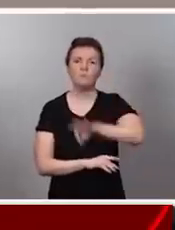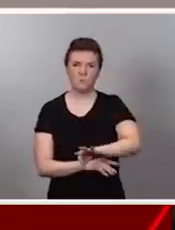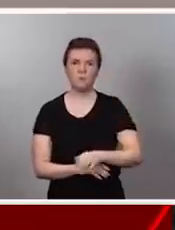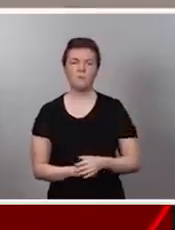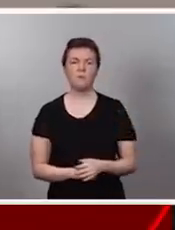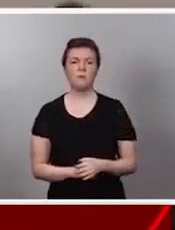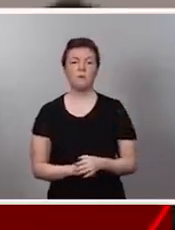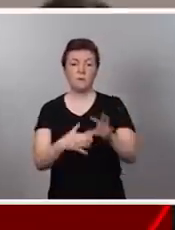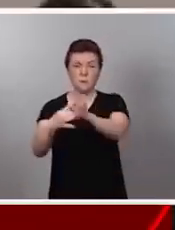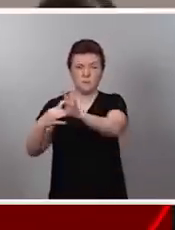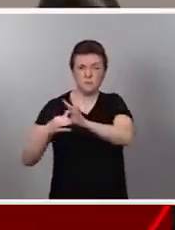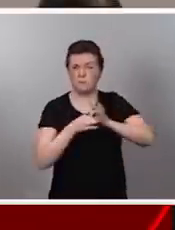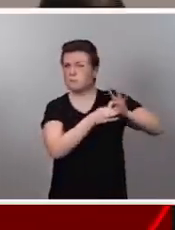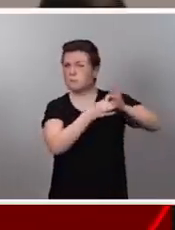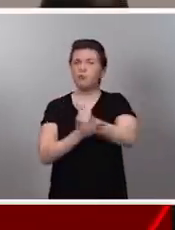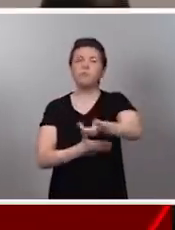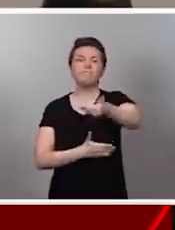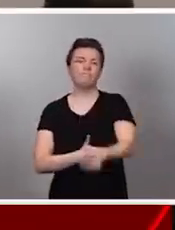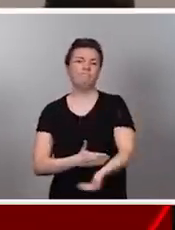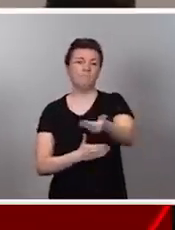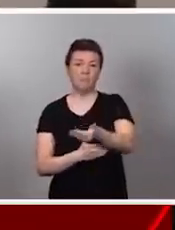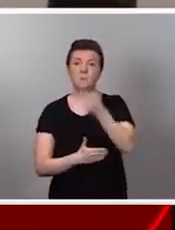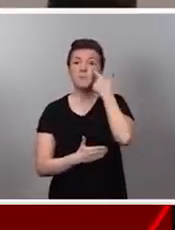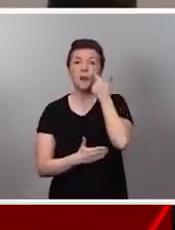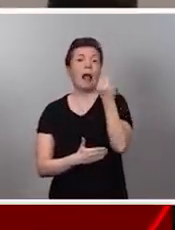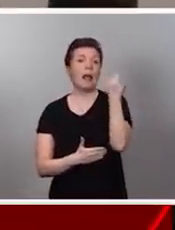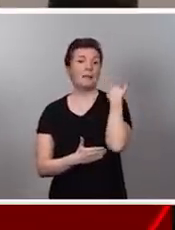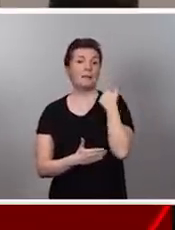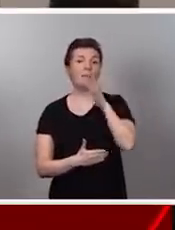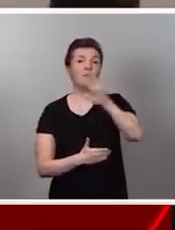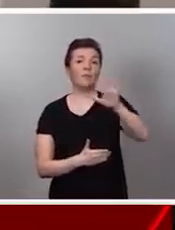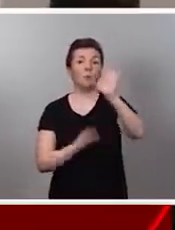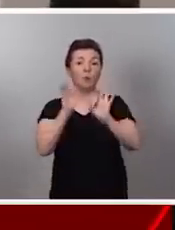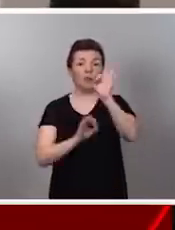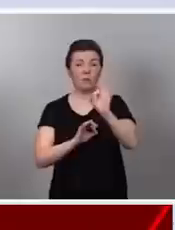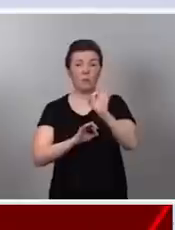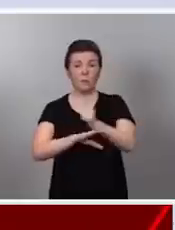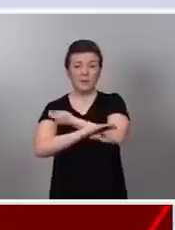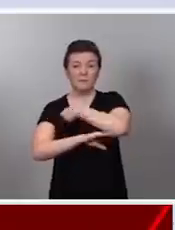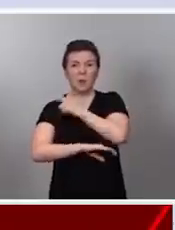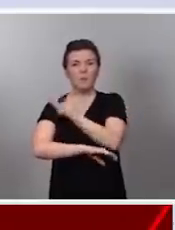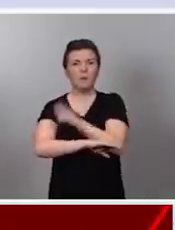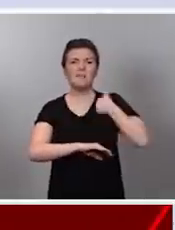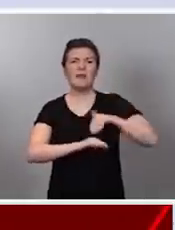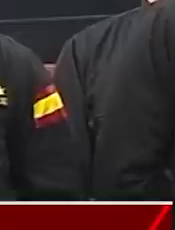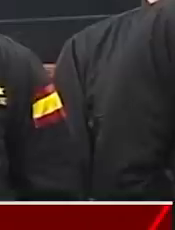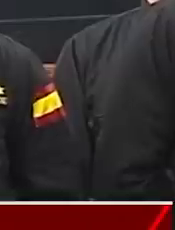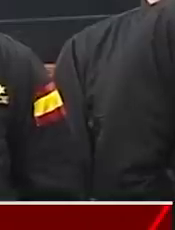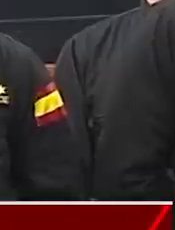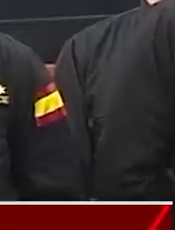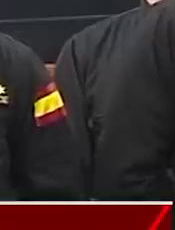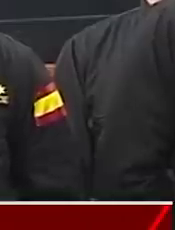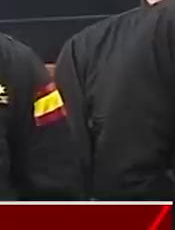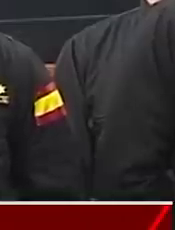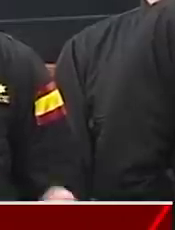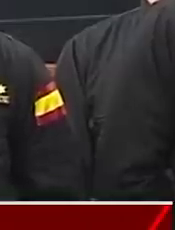falcon tiene gastos extras en el superpuma tiene gastos extras en coches oficiales tiene gastos extras en el séquito de seguridad tiene gastos extras